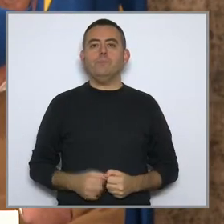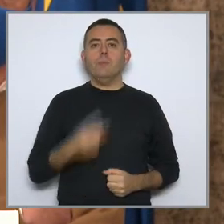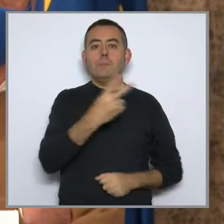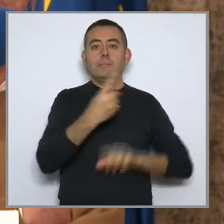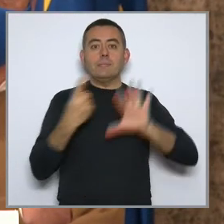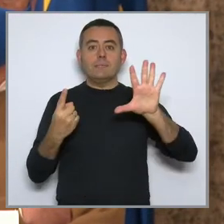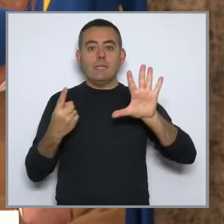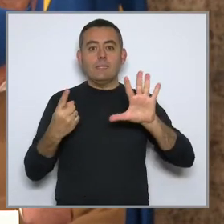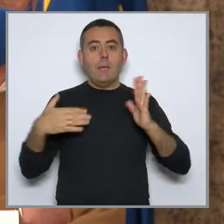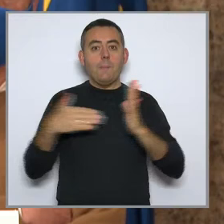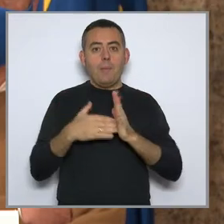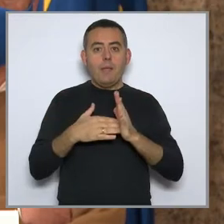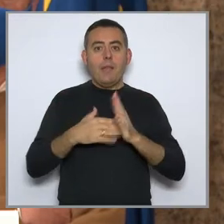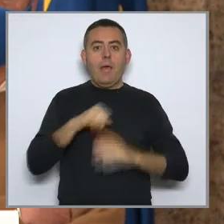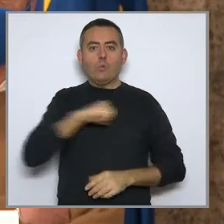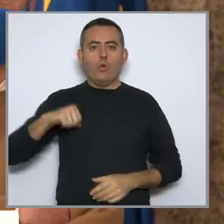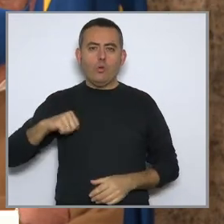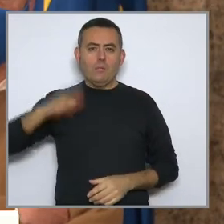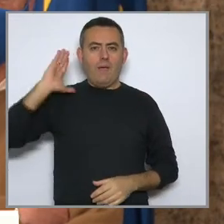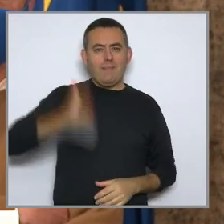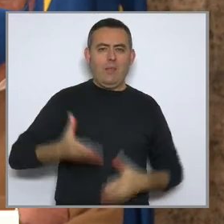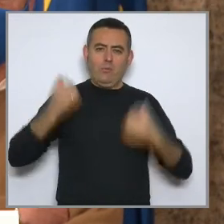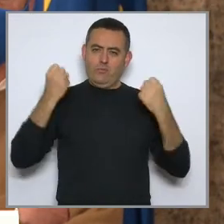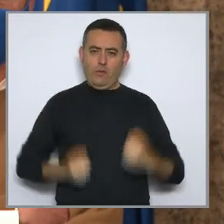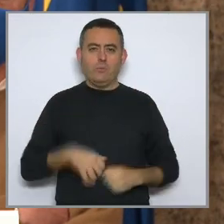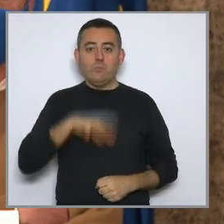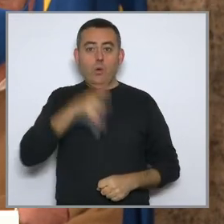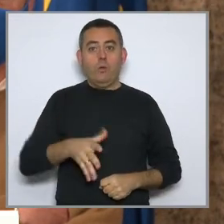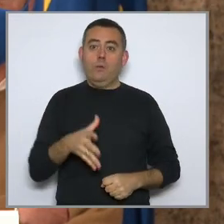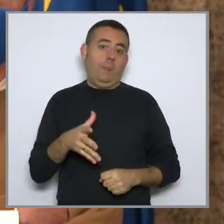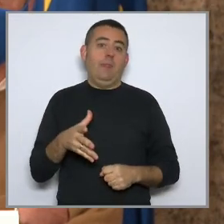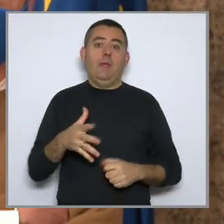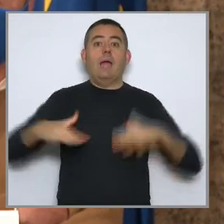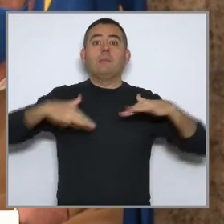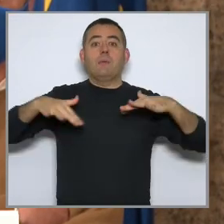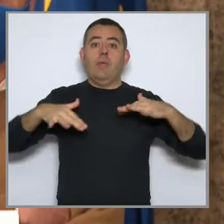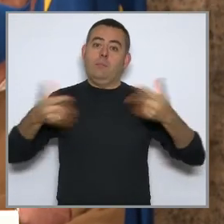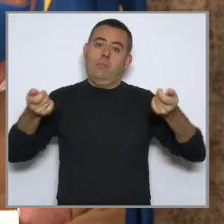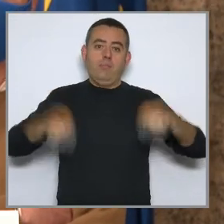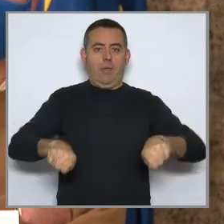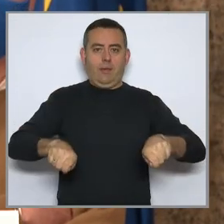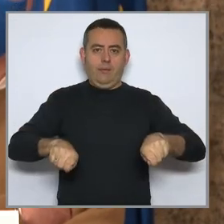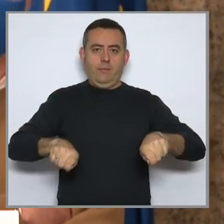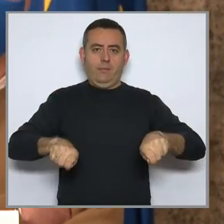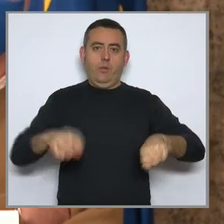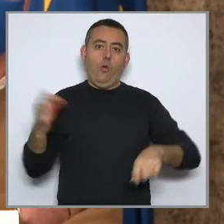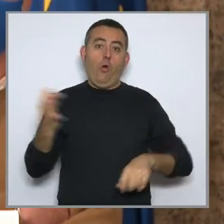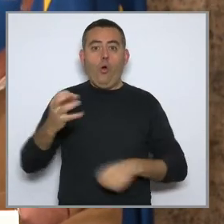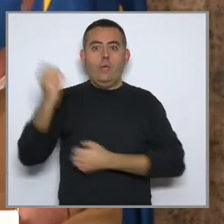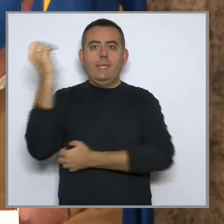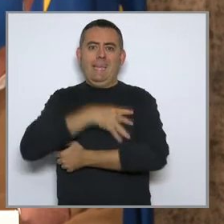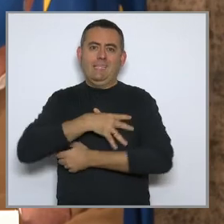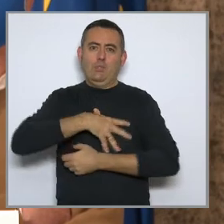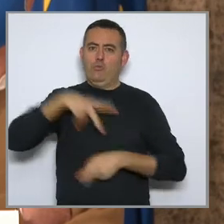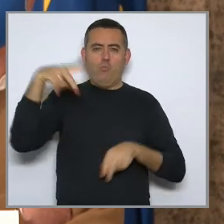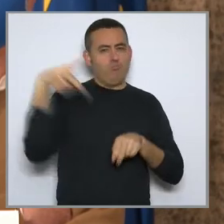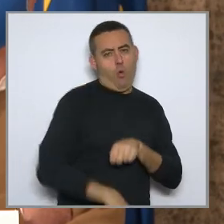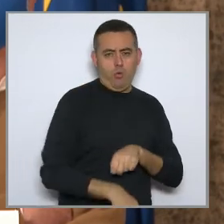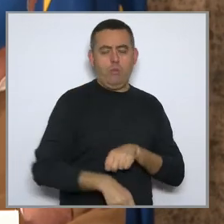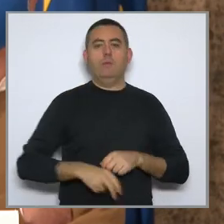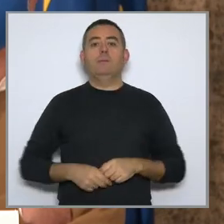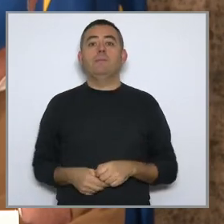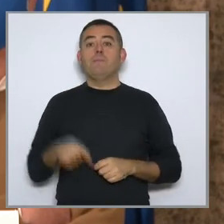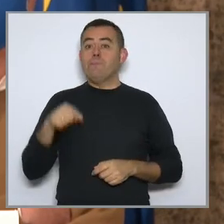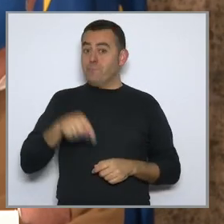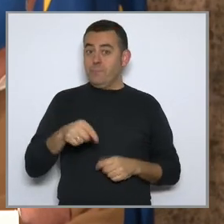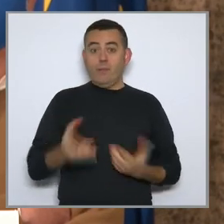26.000 autónomos más afectados por el cierre total de su actividad o la reducción drástica de los ingresos recibirán